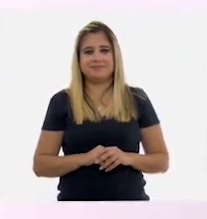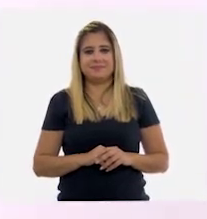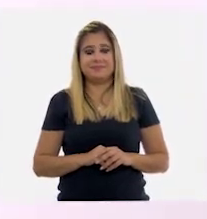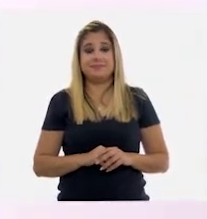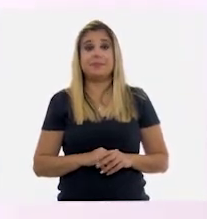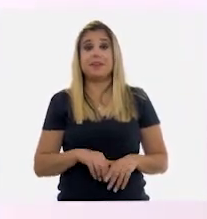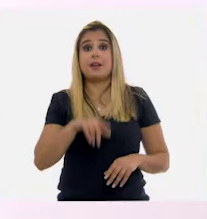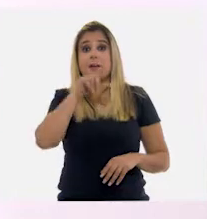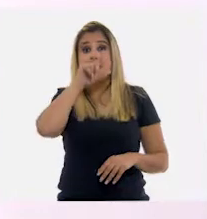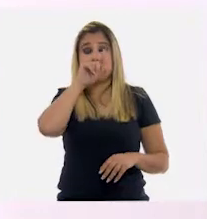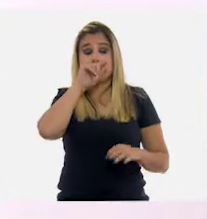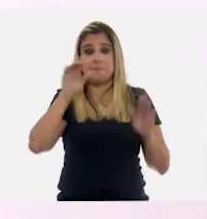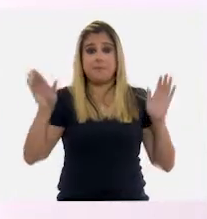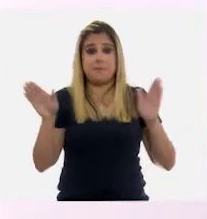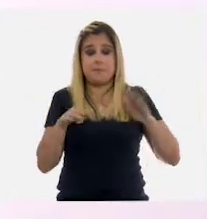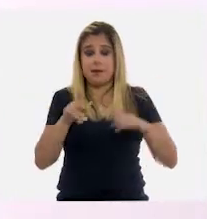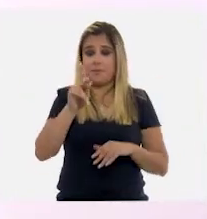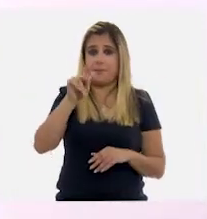Pájaro.